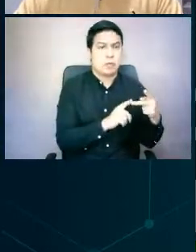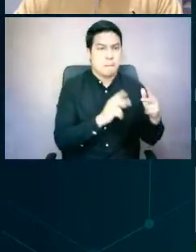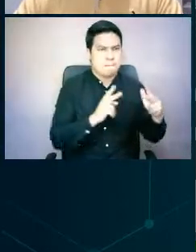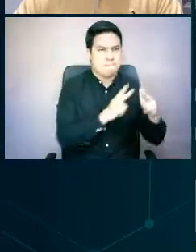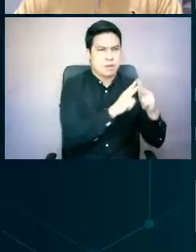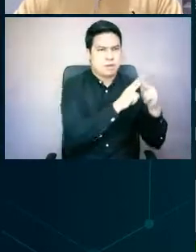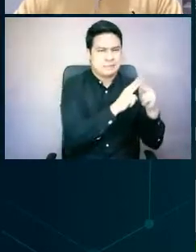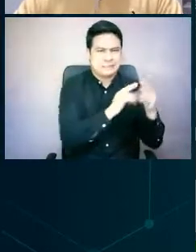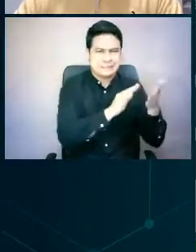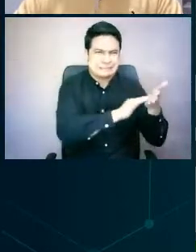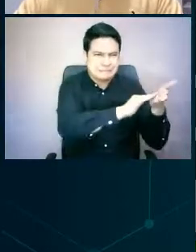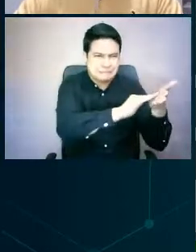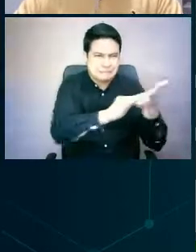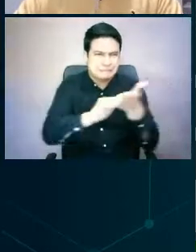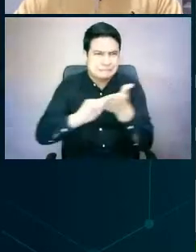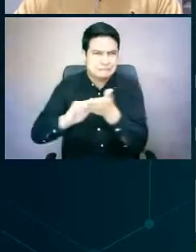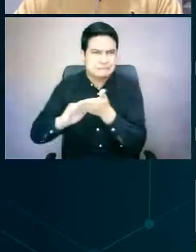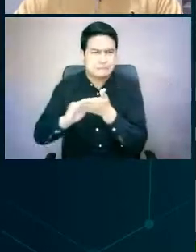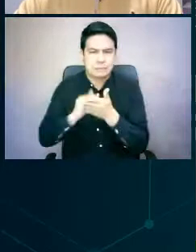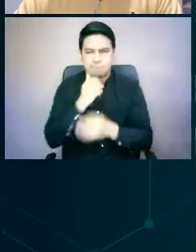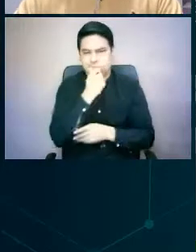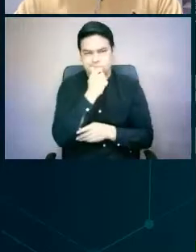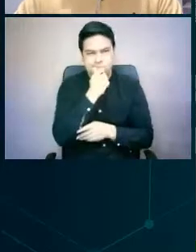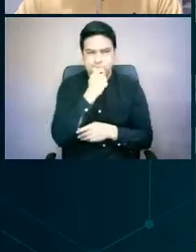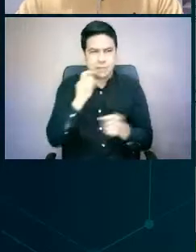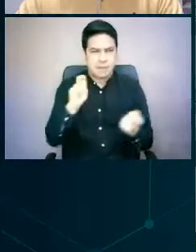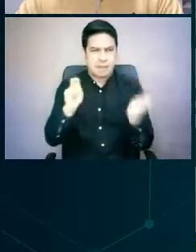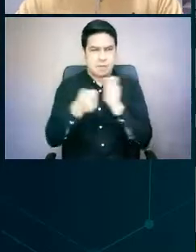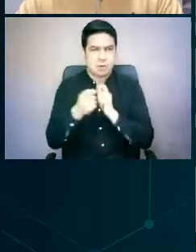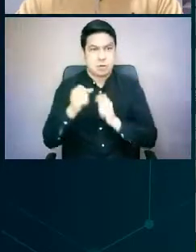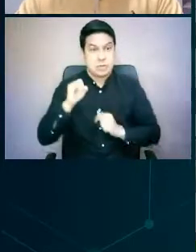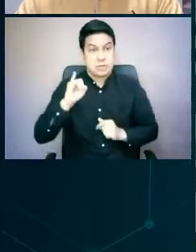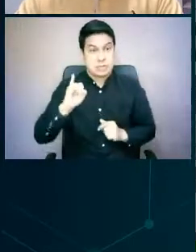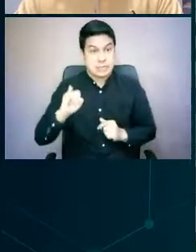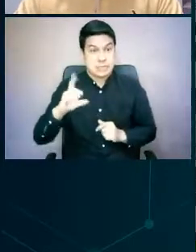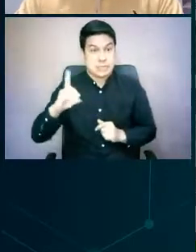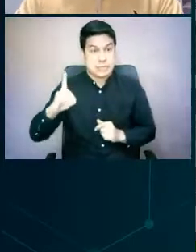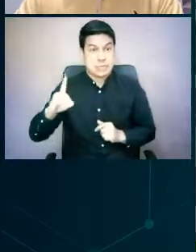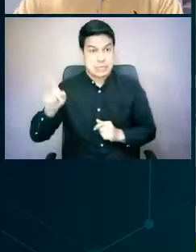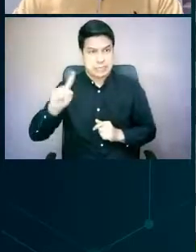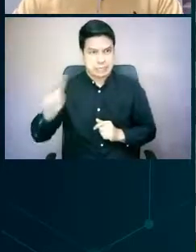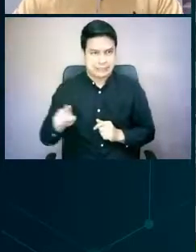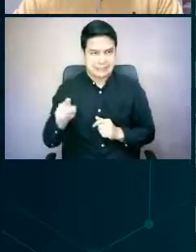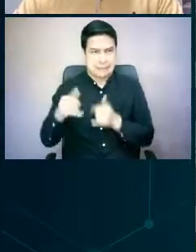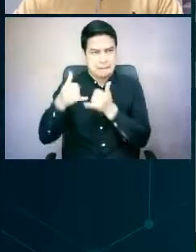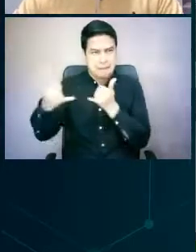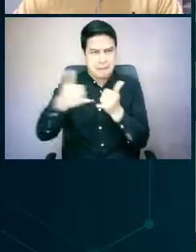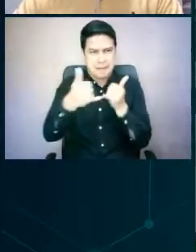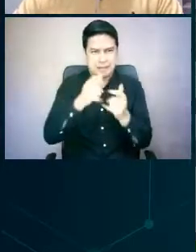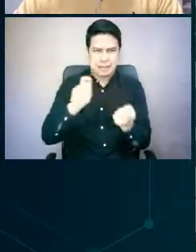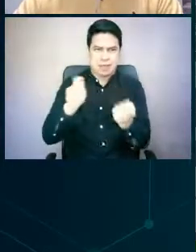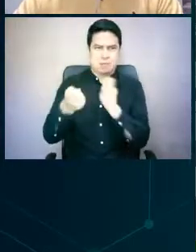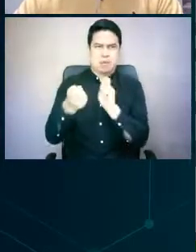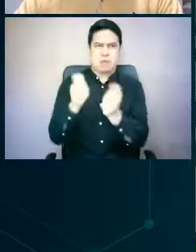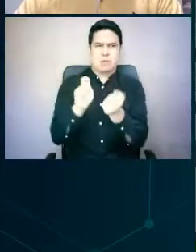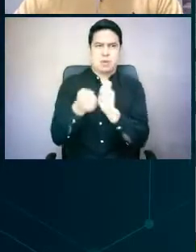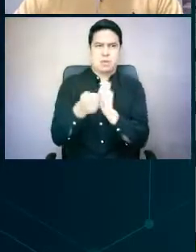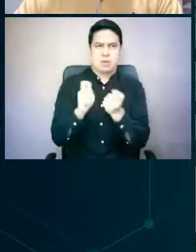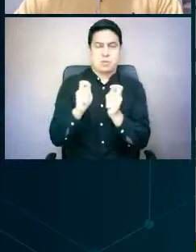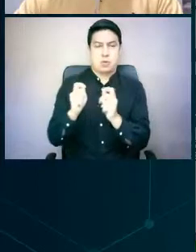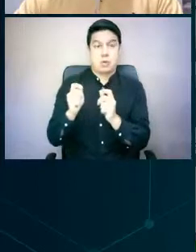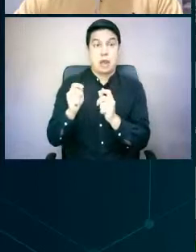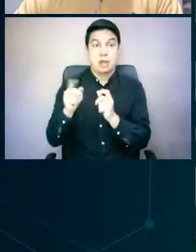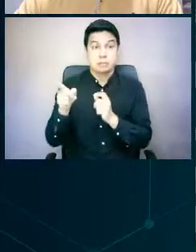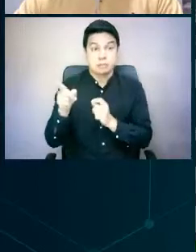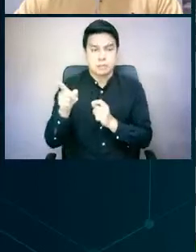incluyeron el cambio de IEDs diferenciales de línea 4 líneas en la subestación Miraflores, es